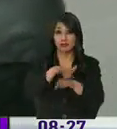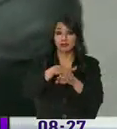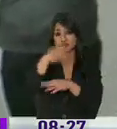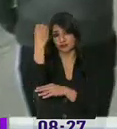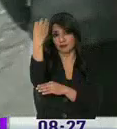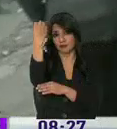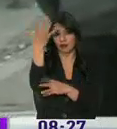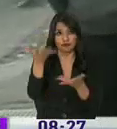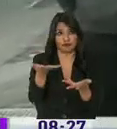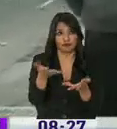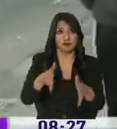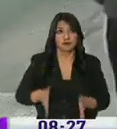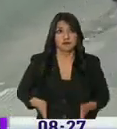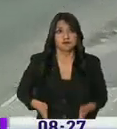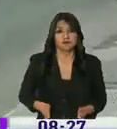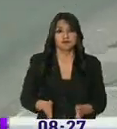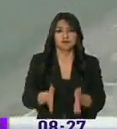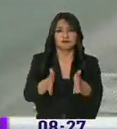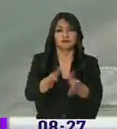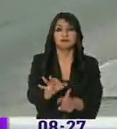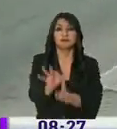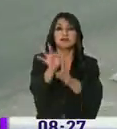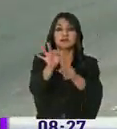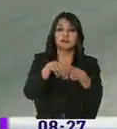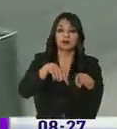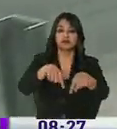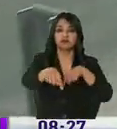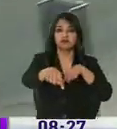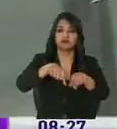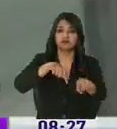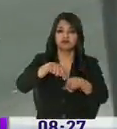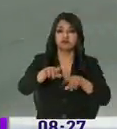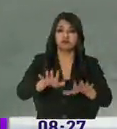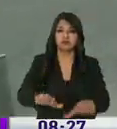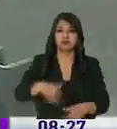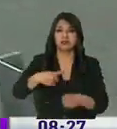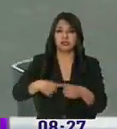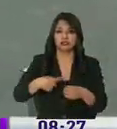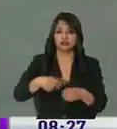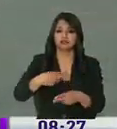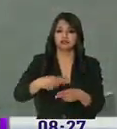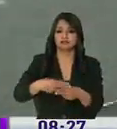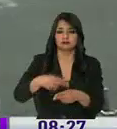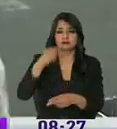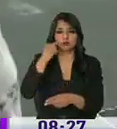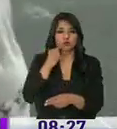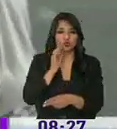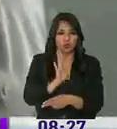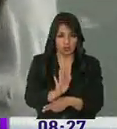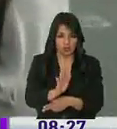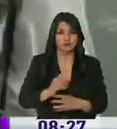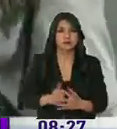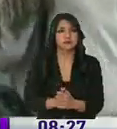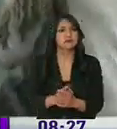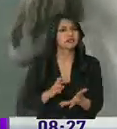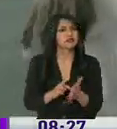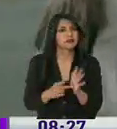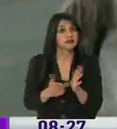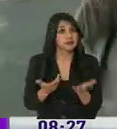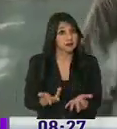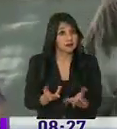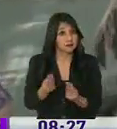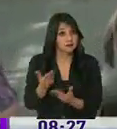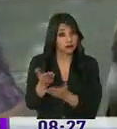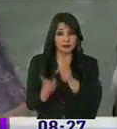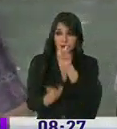semáforo en esta que es una de las avenidas principales de la capital, la Mariscal Sucre. Les voy a explicar un poco de qué trata el problema y luego voy a conversar